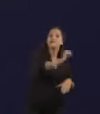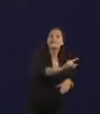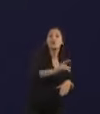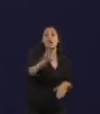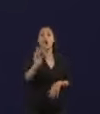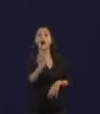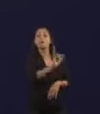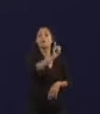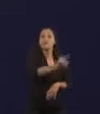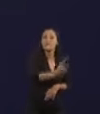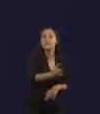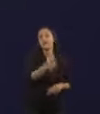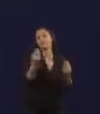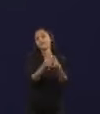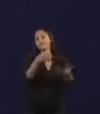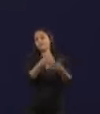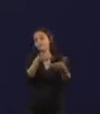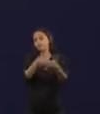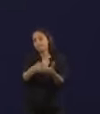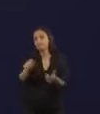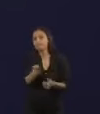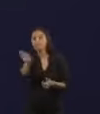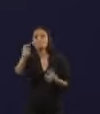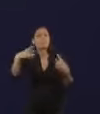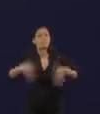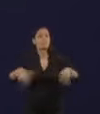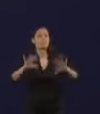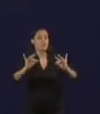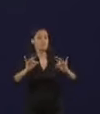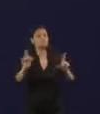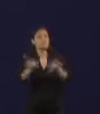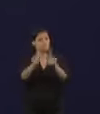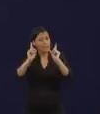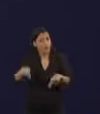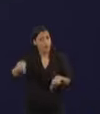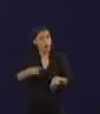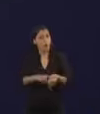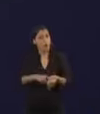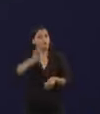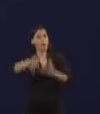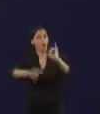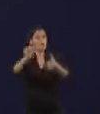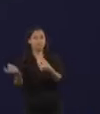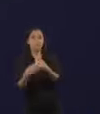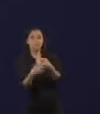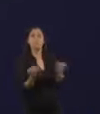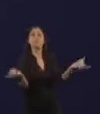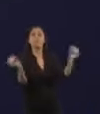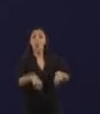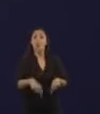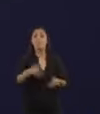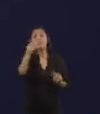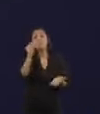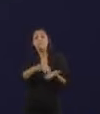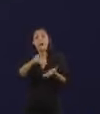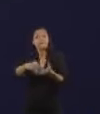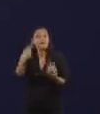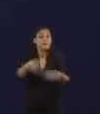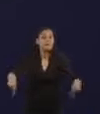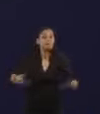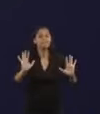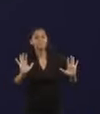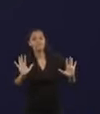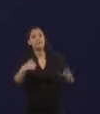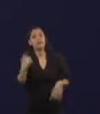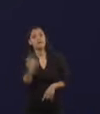prestaciones Así que eso las empresas la lo han aceptado el resto no hay definiciones todavía finales Pero entendemos que